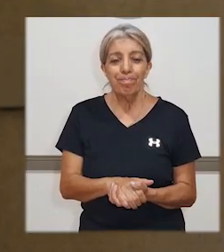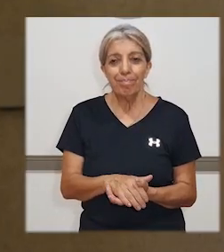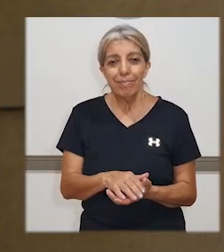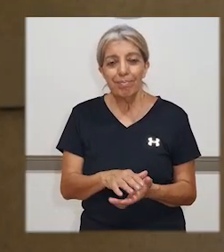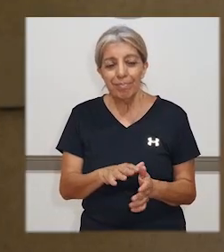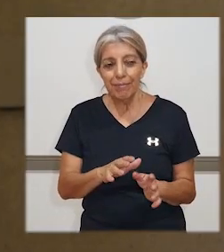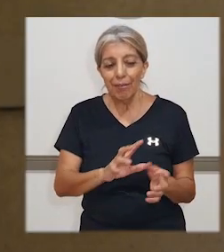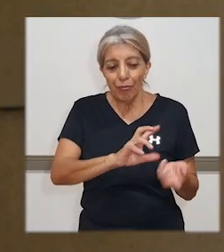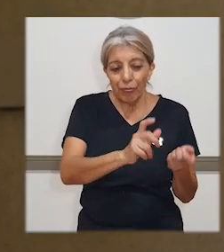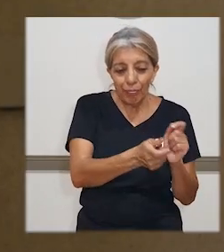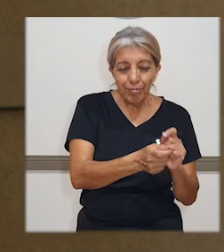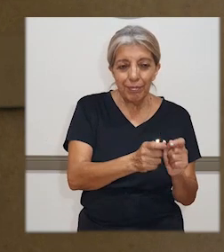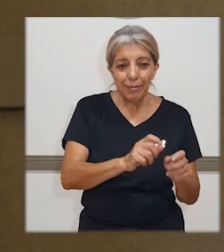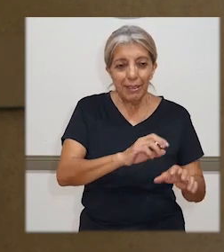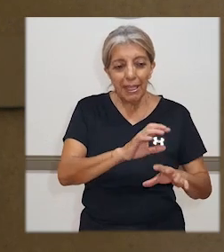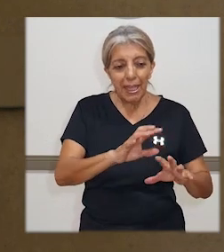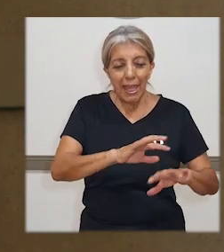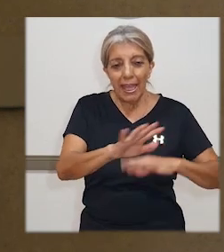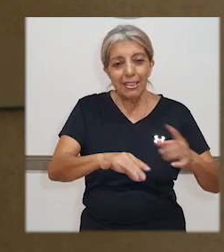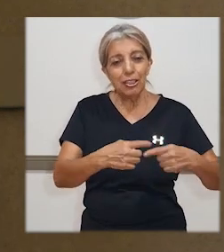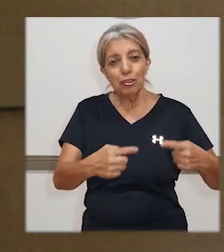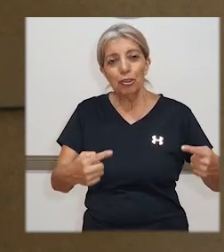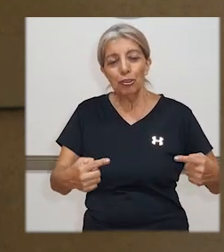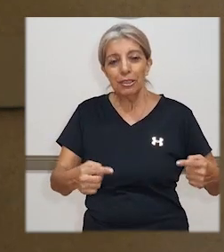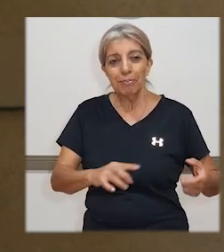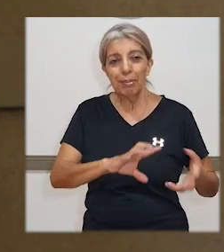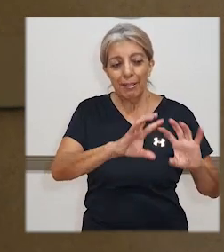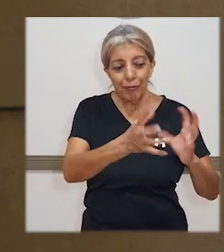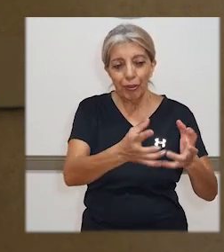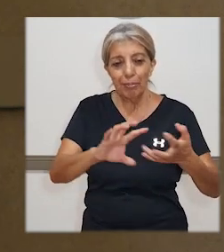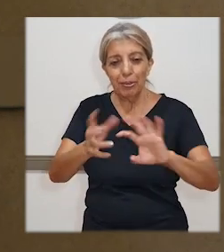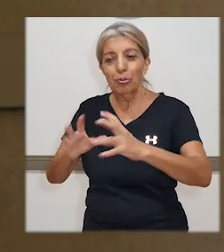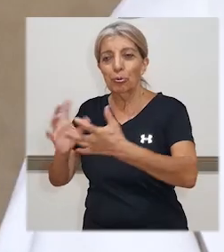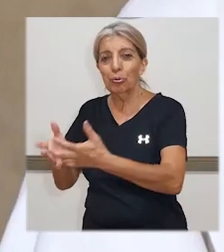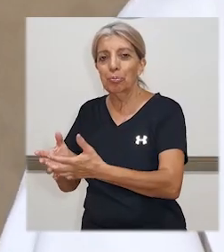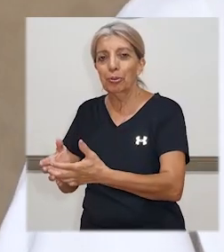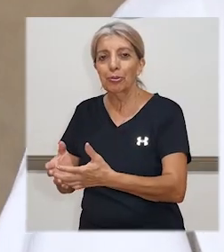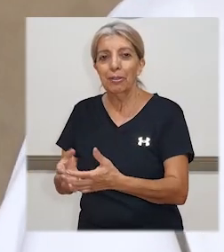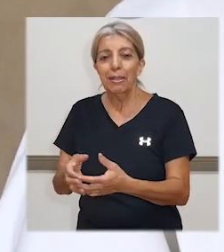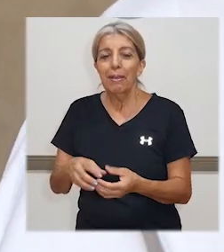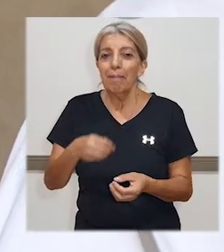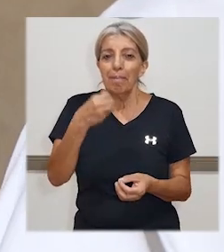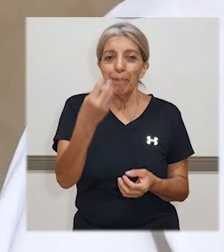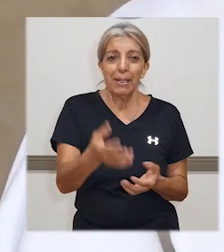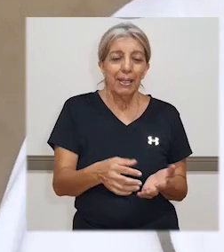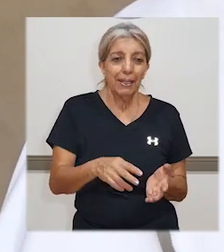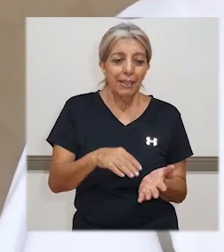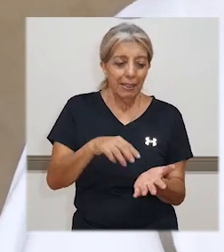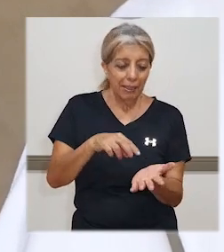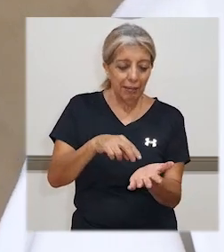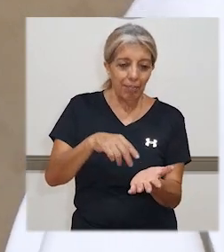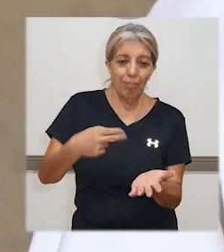eclesial camino a un sínodo, ¿no? El sínodo sobre la sinodalidad, que sabemos que significa caminar